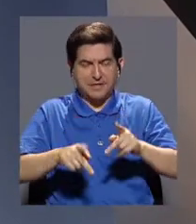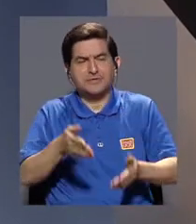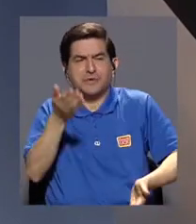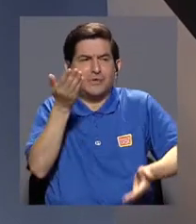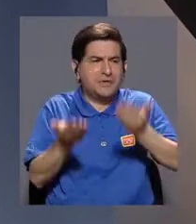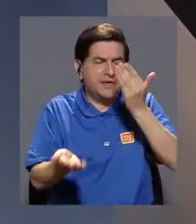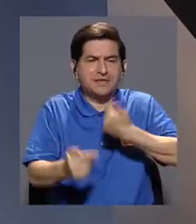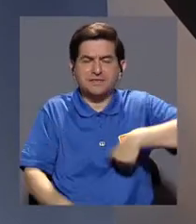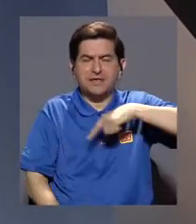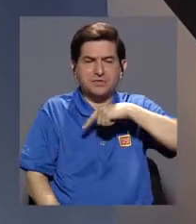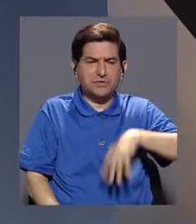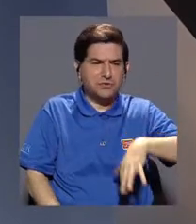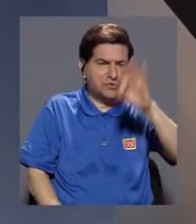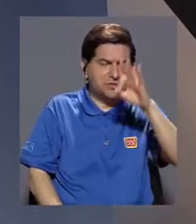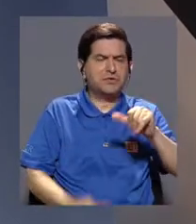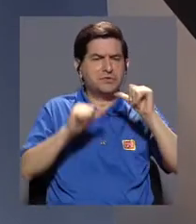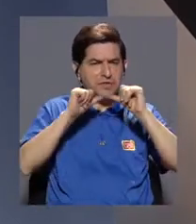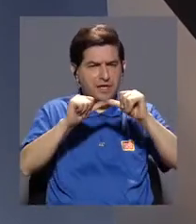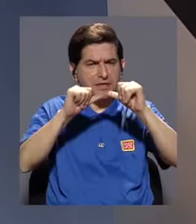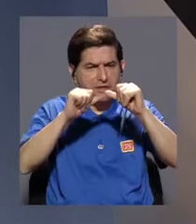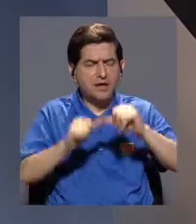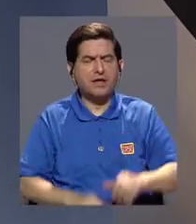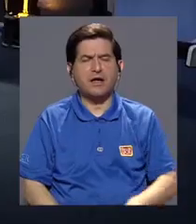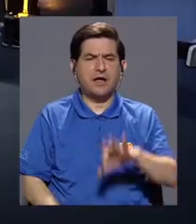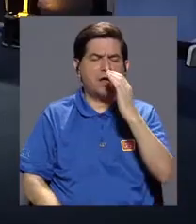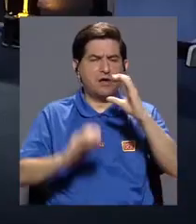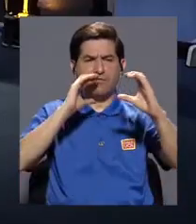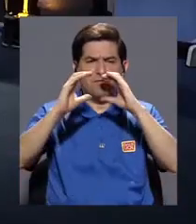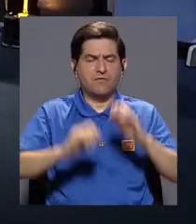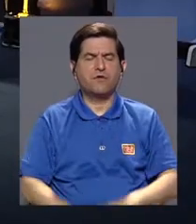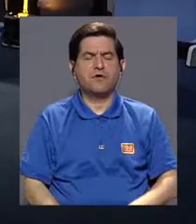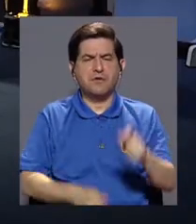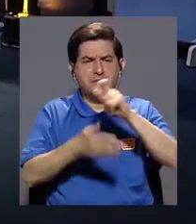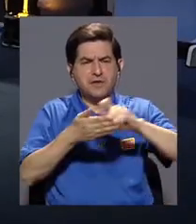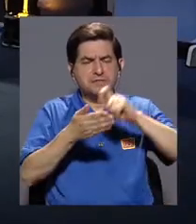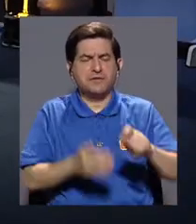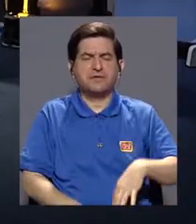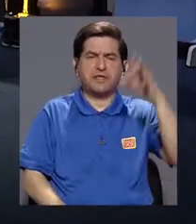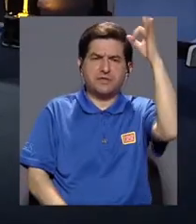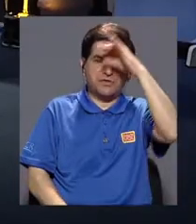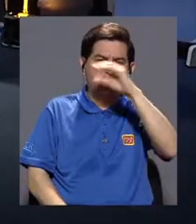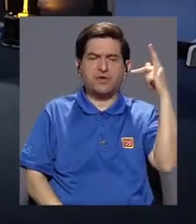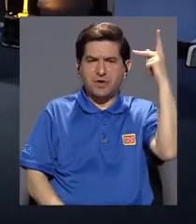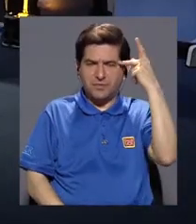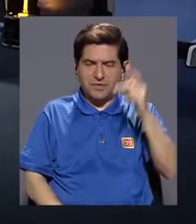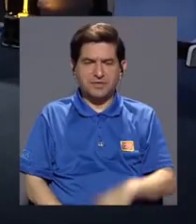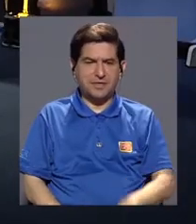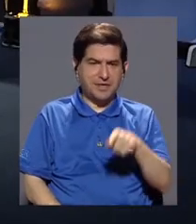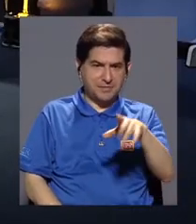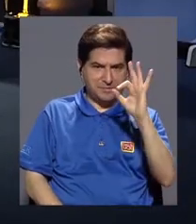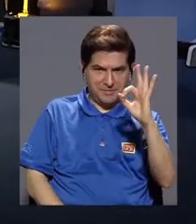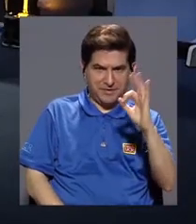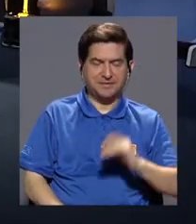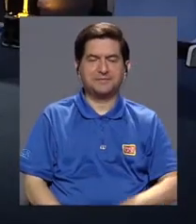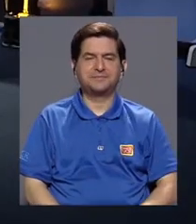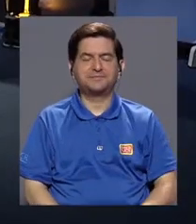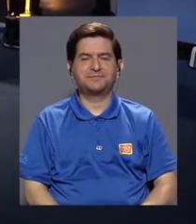vez encontramos sistemáticamente en los medios de comunicación escribiendo sobre filosofía y política. ¿Qué tal, don Fernando? Bueno,